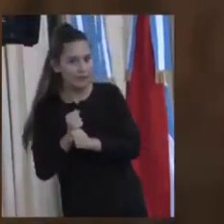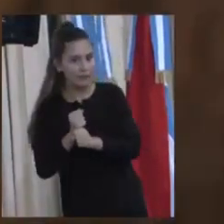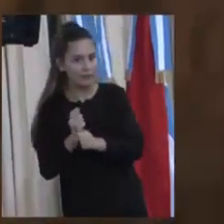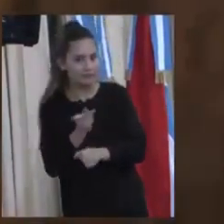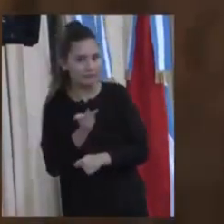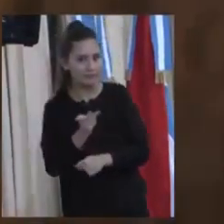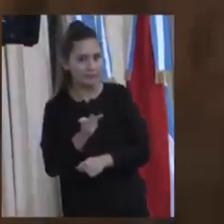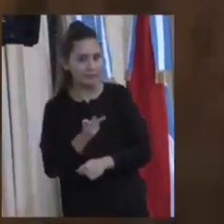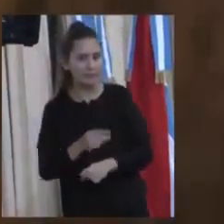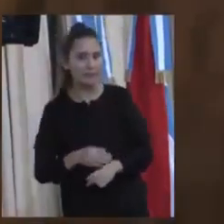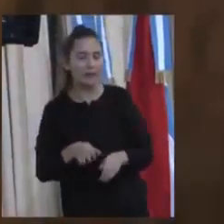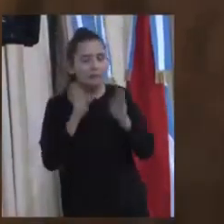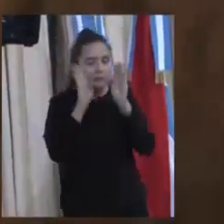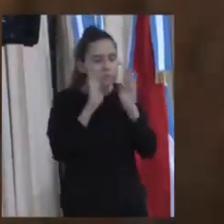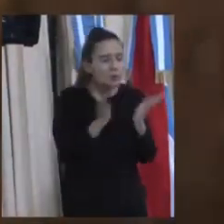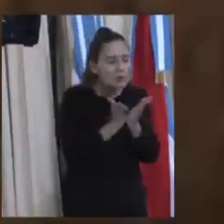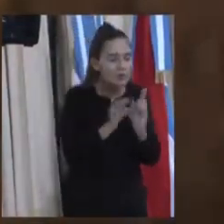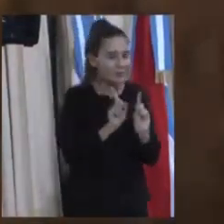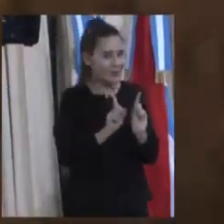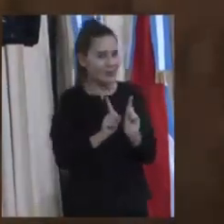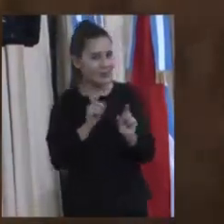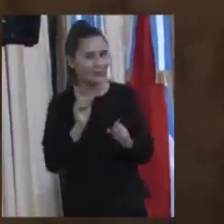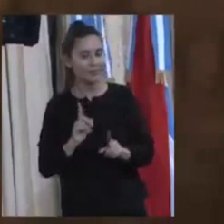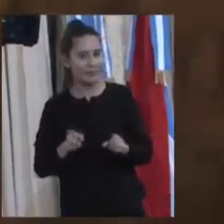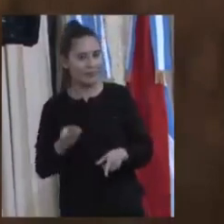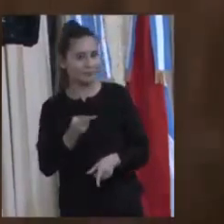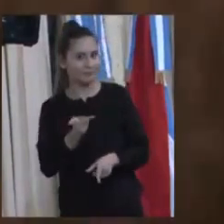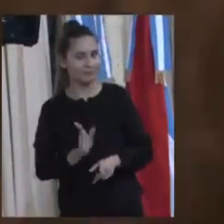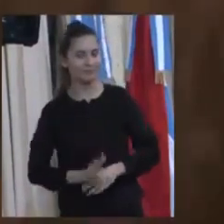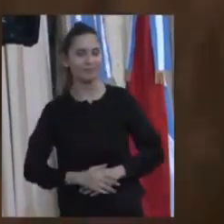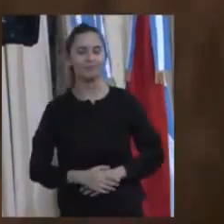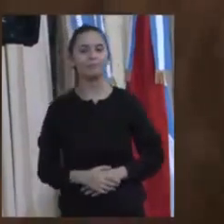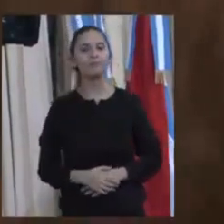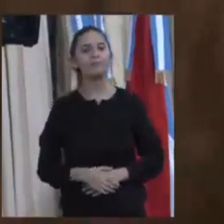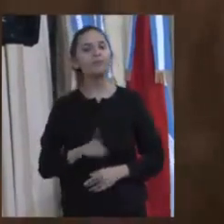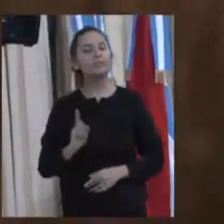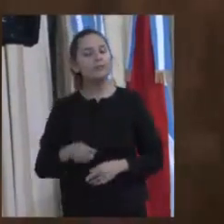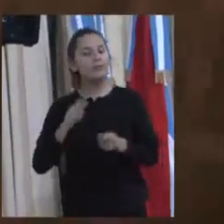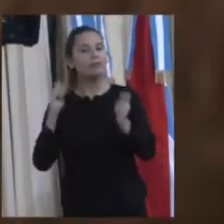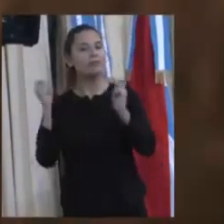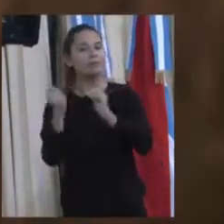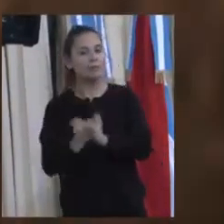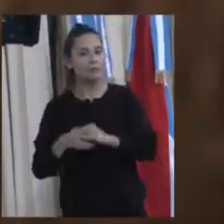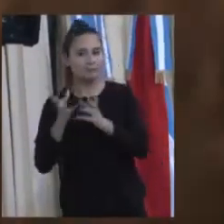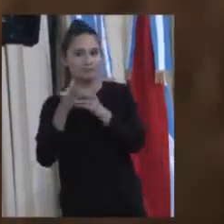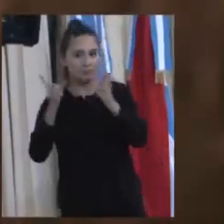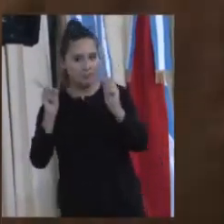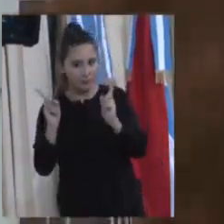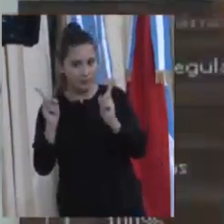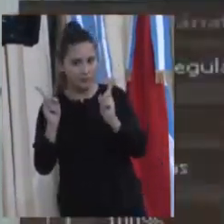de la idea de estudiantes, solo estudiantes. Y por otro lado, también transformaciones en el cuerpo docente,